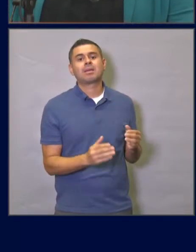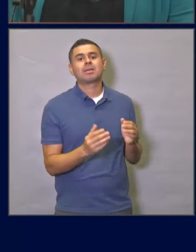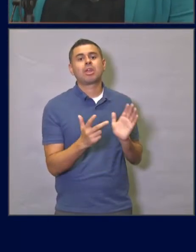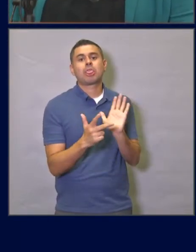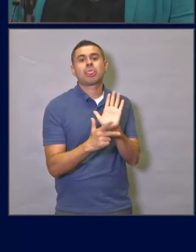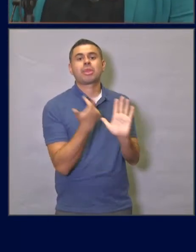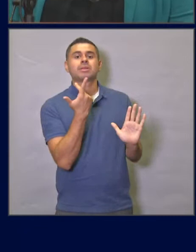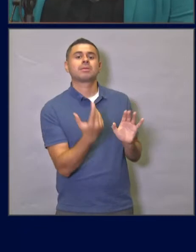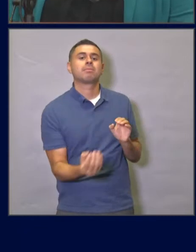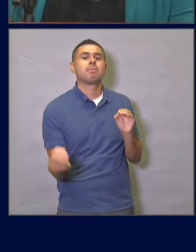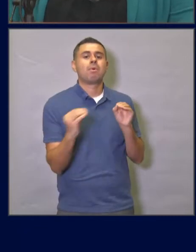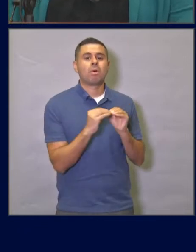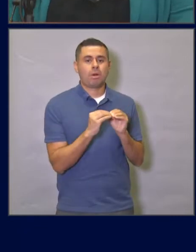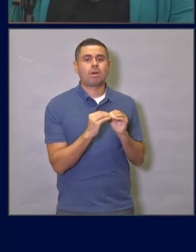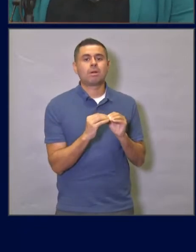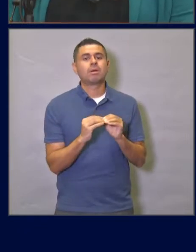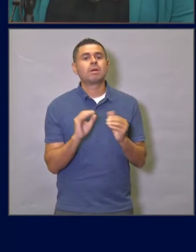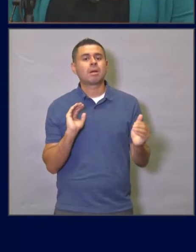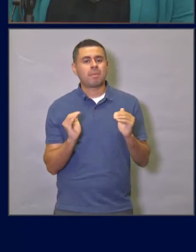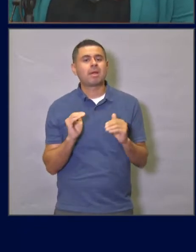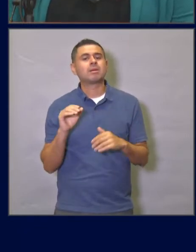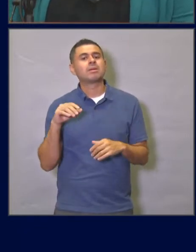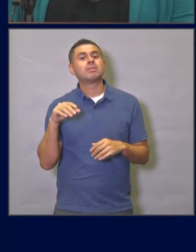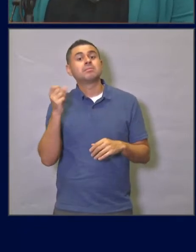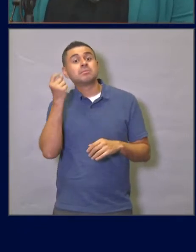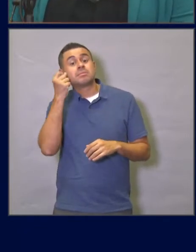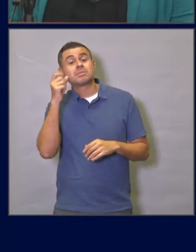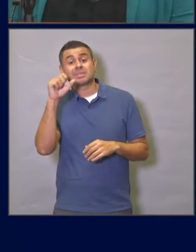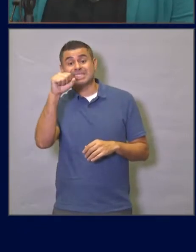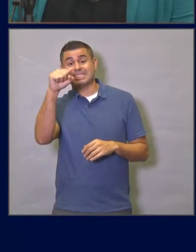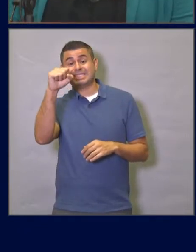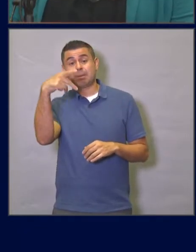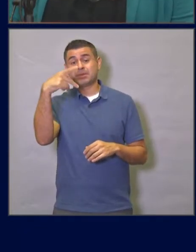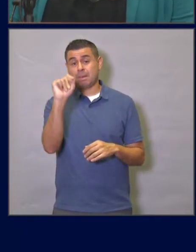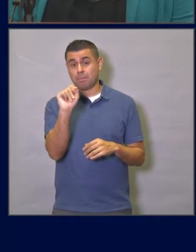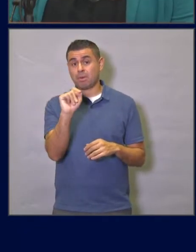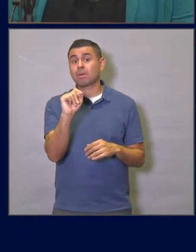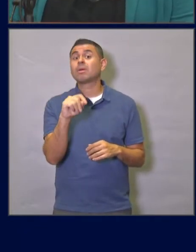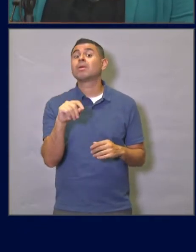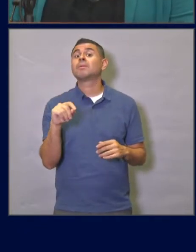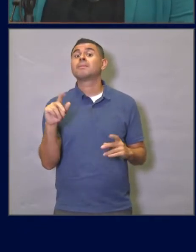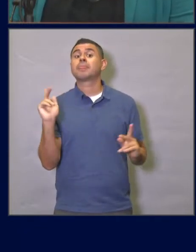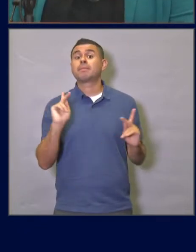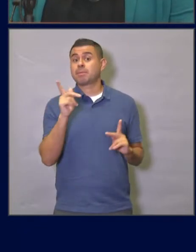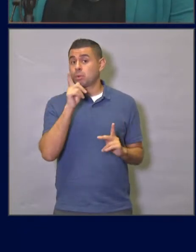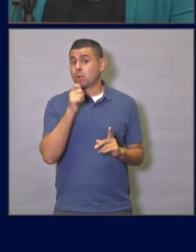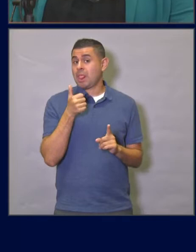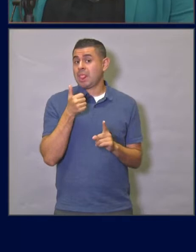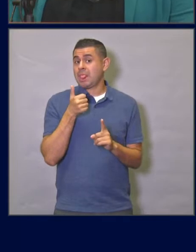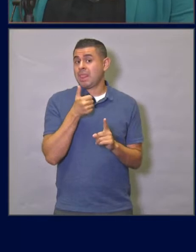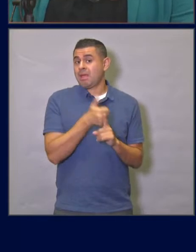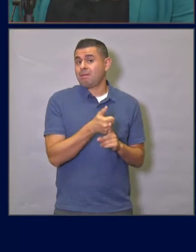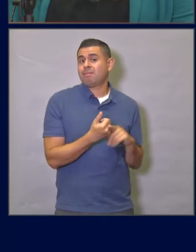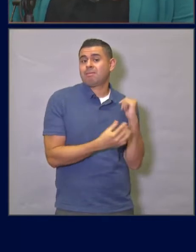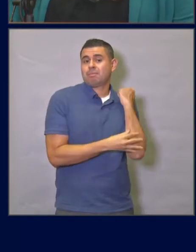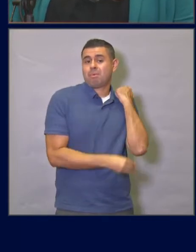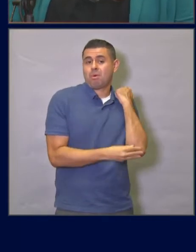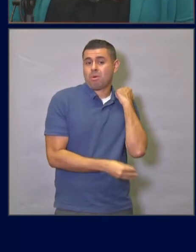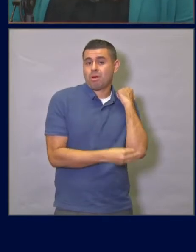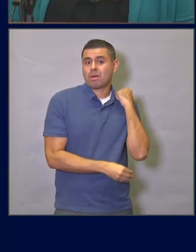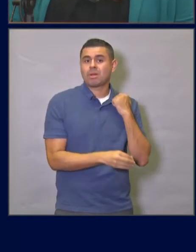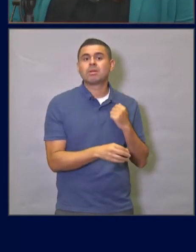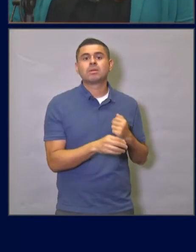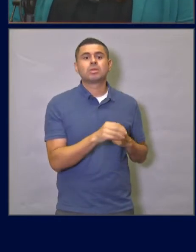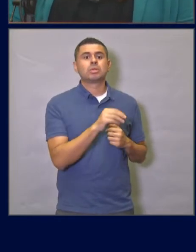A principios de septiembre, la tasa de mortalidad entre las personas que vivían en las zonas con menos recursos era